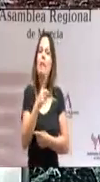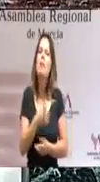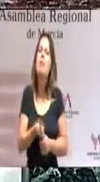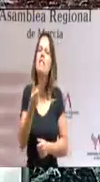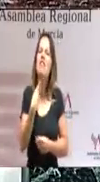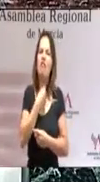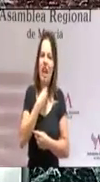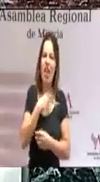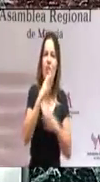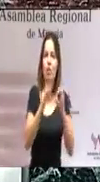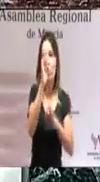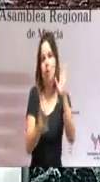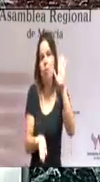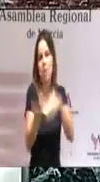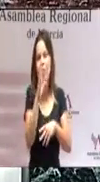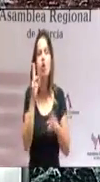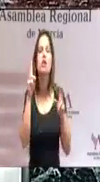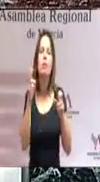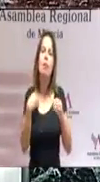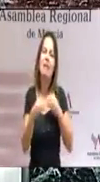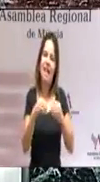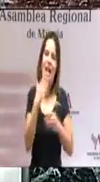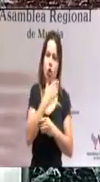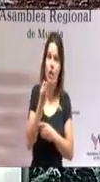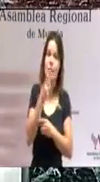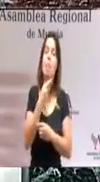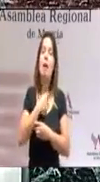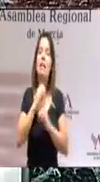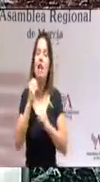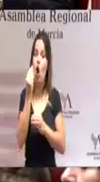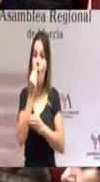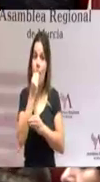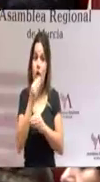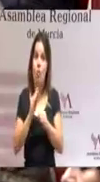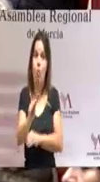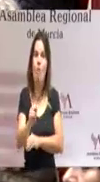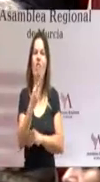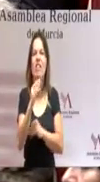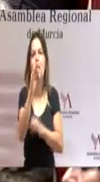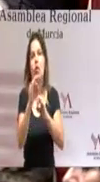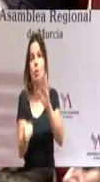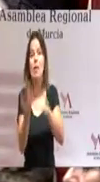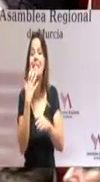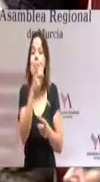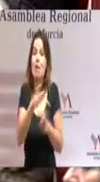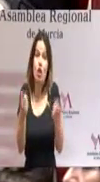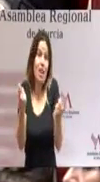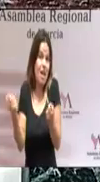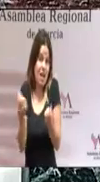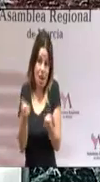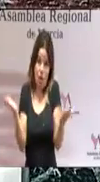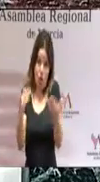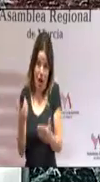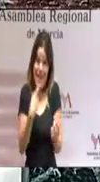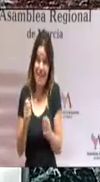de becas, más de un 50% para material escolar, las becas de comedor que se incrementan un 20% para quien menos tiene, para quien más lo necesita,